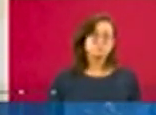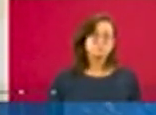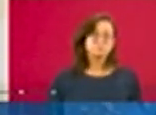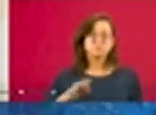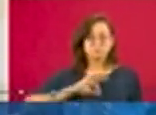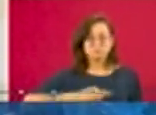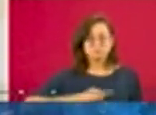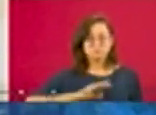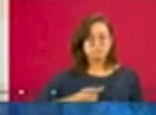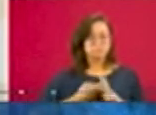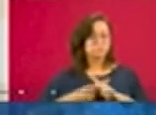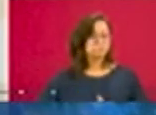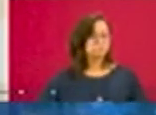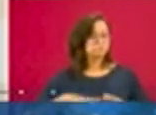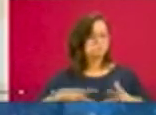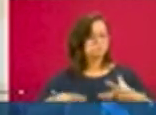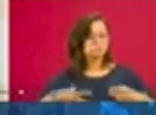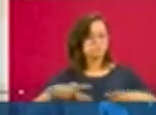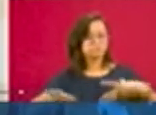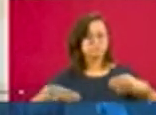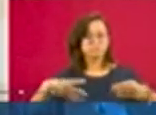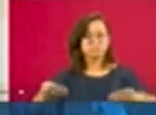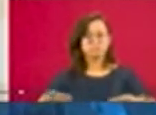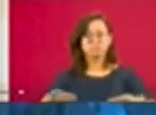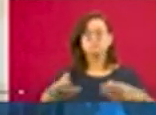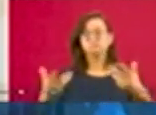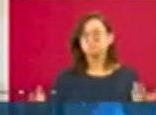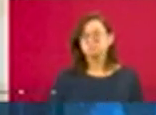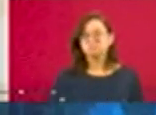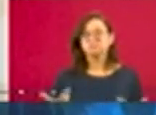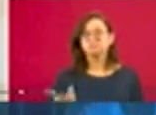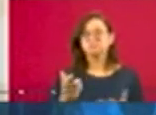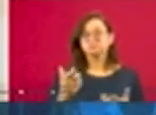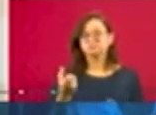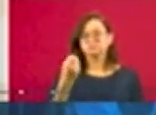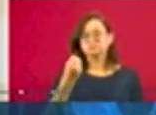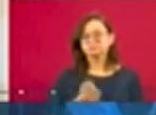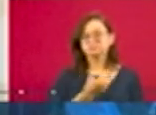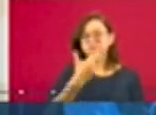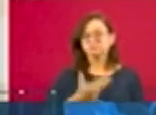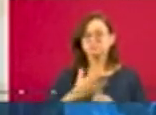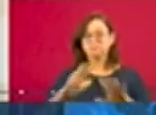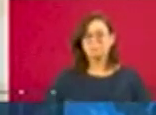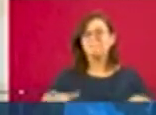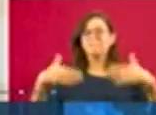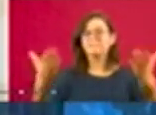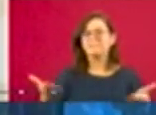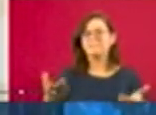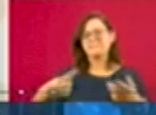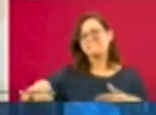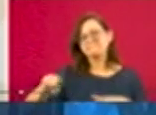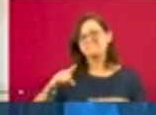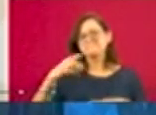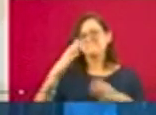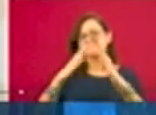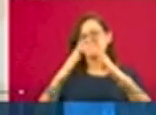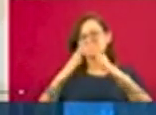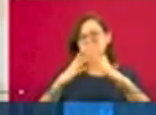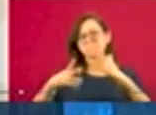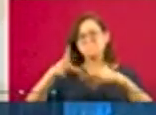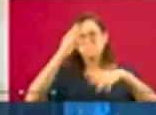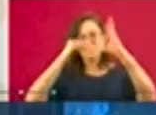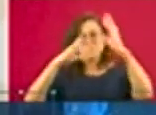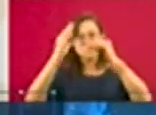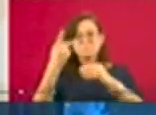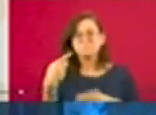disponible. Pero lo que sí estamos viendo es que hay una participación muy, muy grande con Alitec, que puso